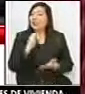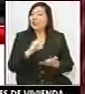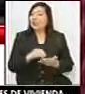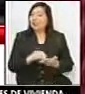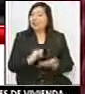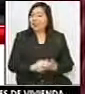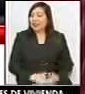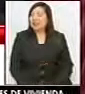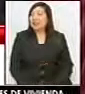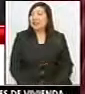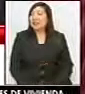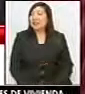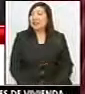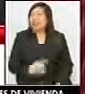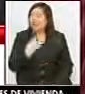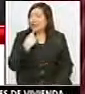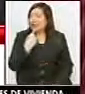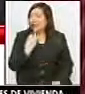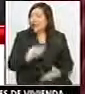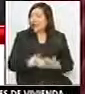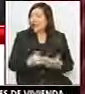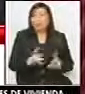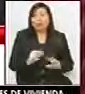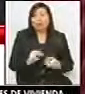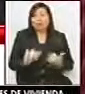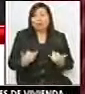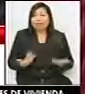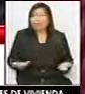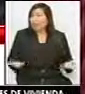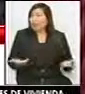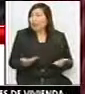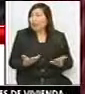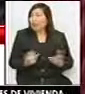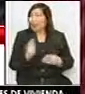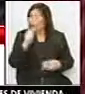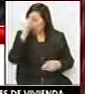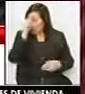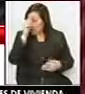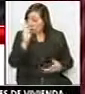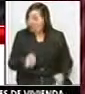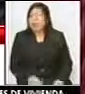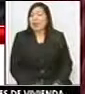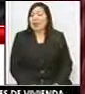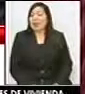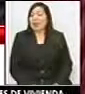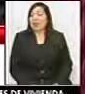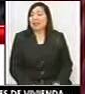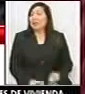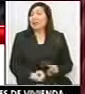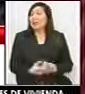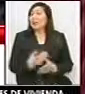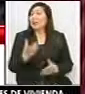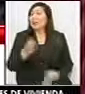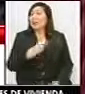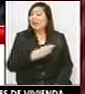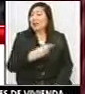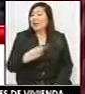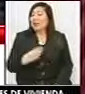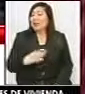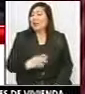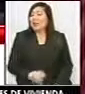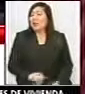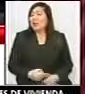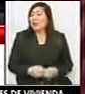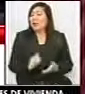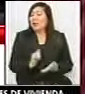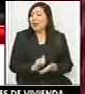penal. Esa es la realidad chalaca. No estamos acá en Tumbes, ni Chiclayo, ni Arequipa. Es el Callao. Por lo